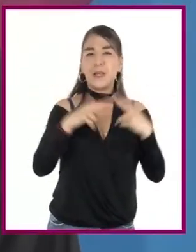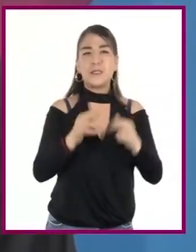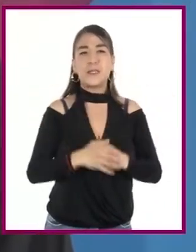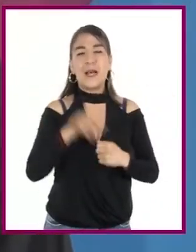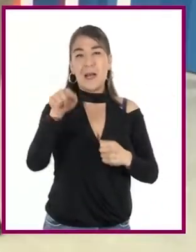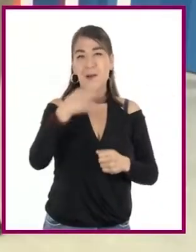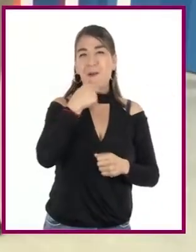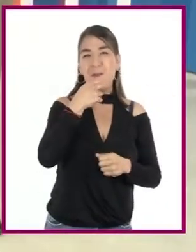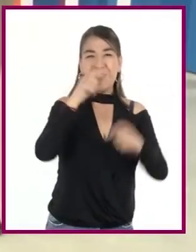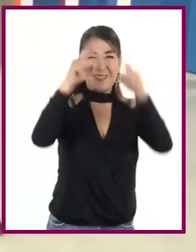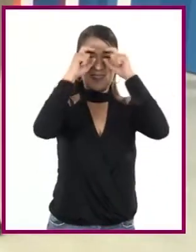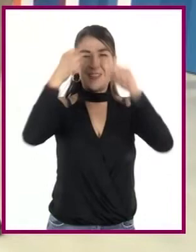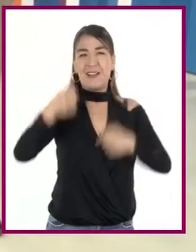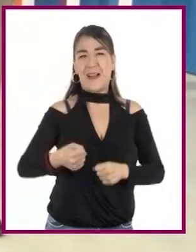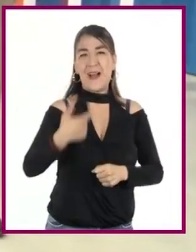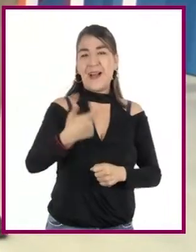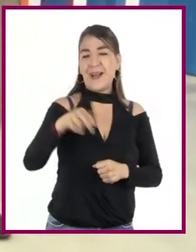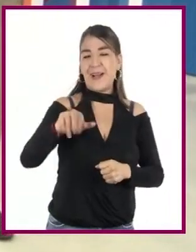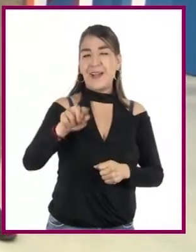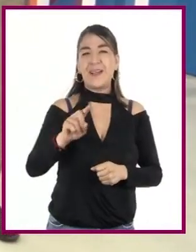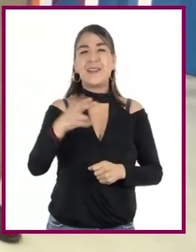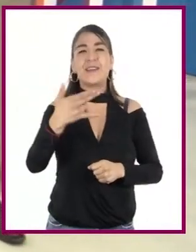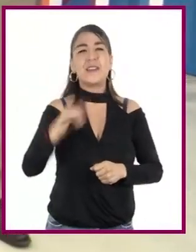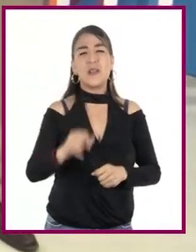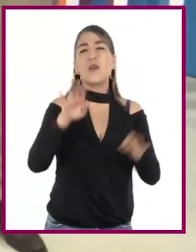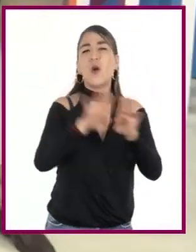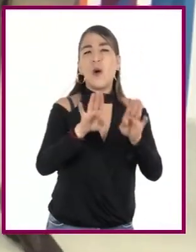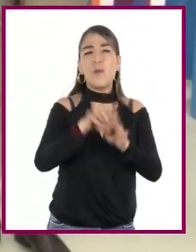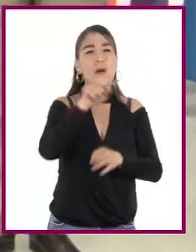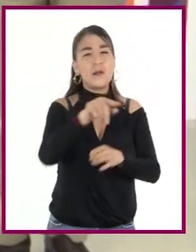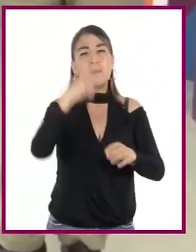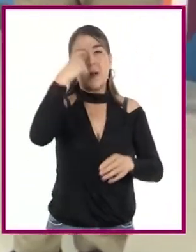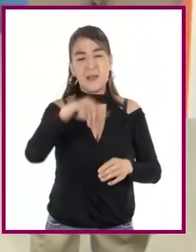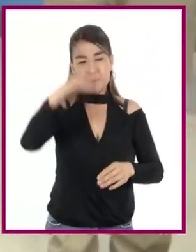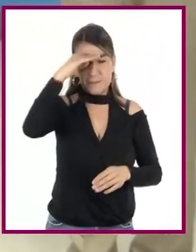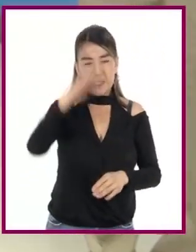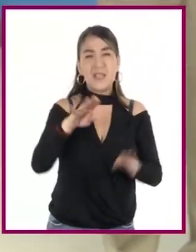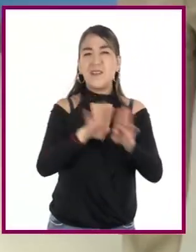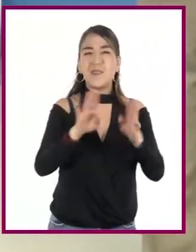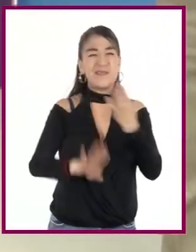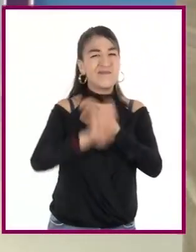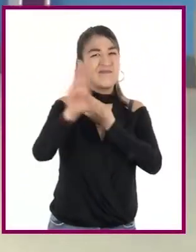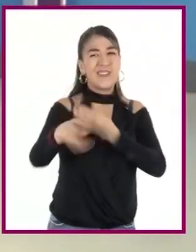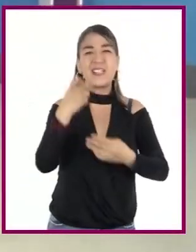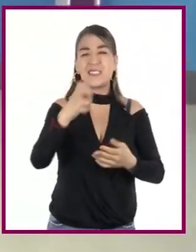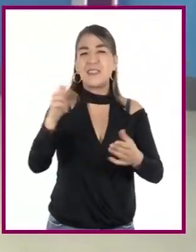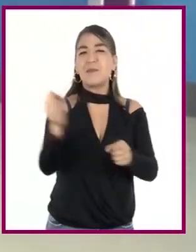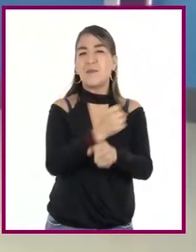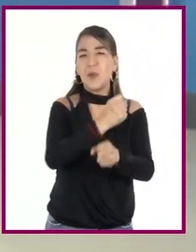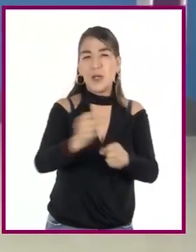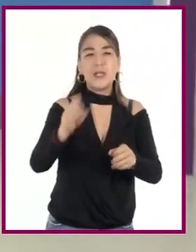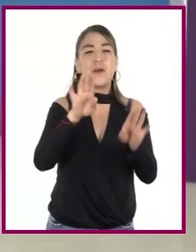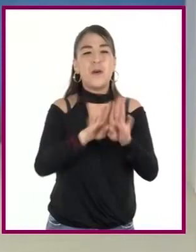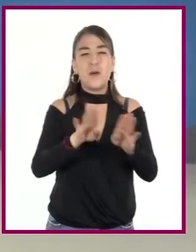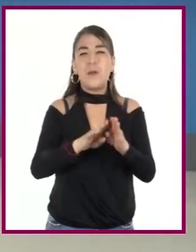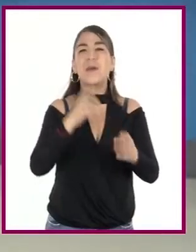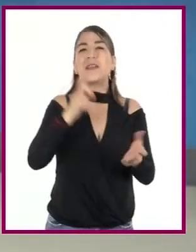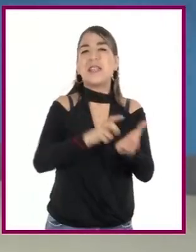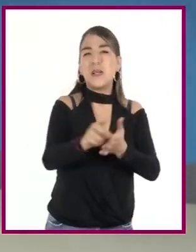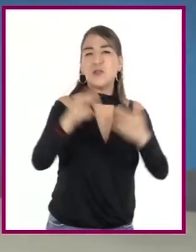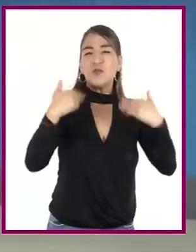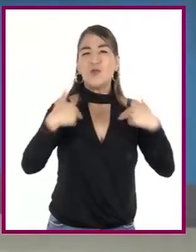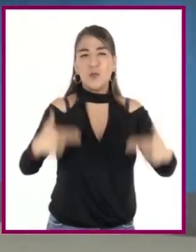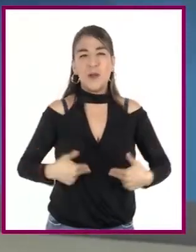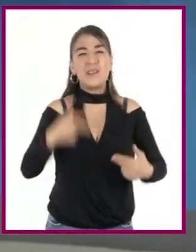Gandhi se apoyó en la no violencia para luchar contra las injusticias y la violación a los derechos humanos que vivía la